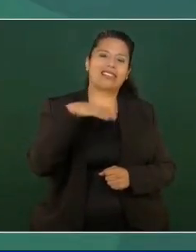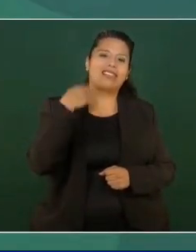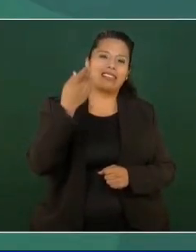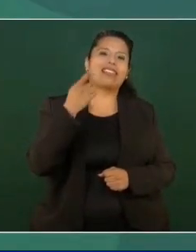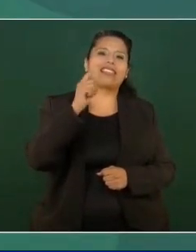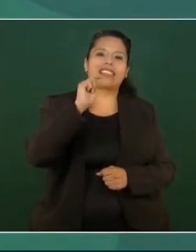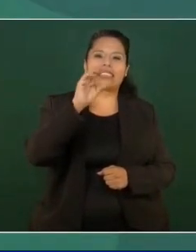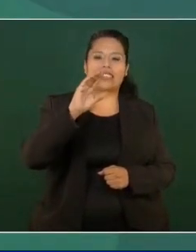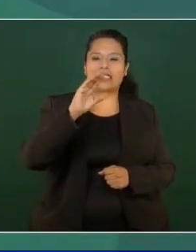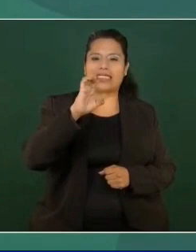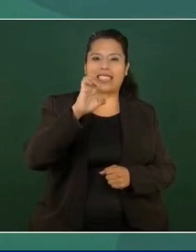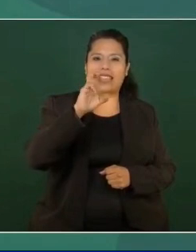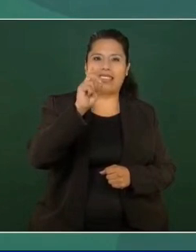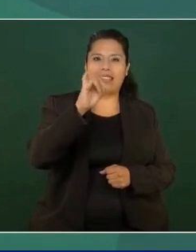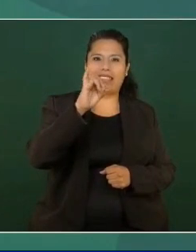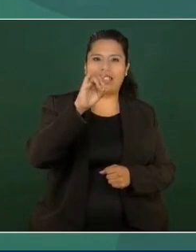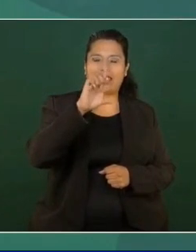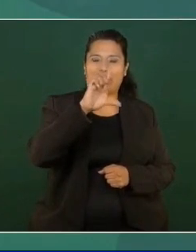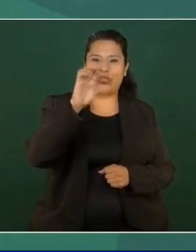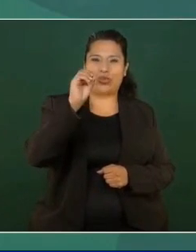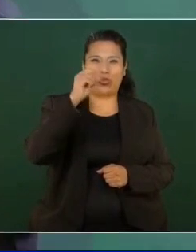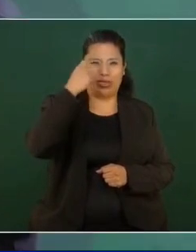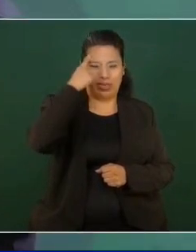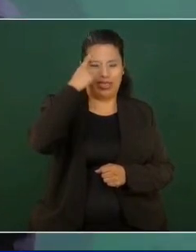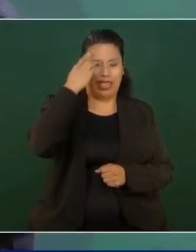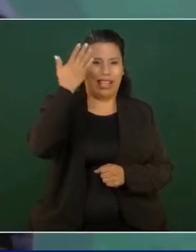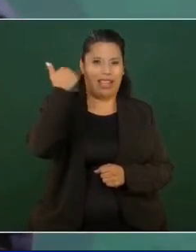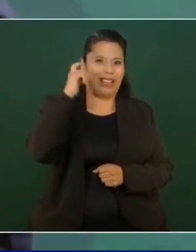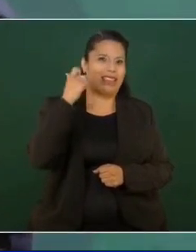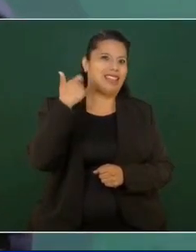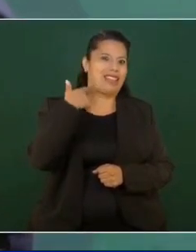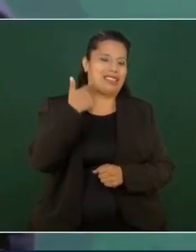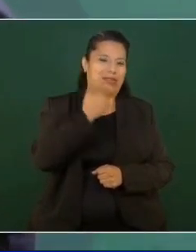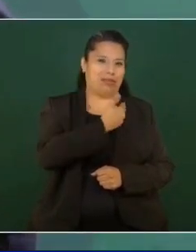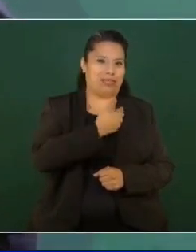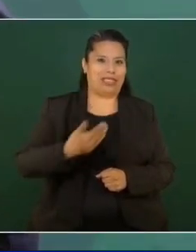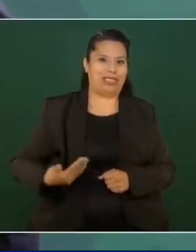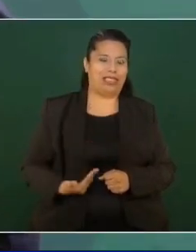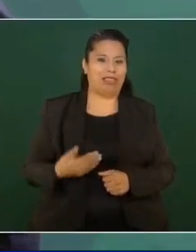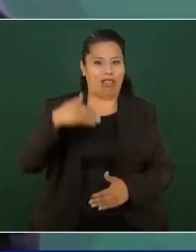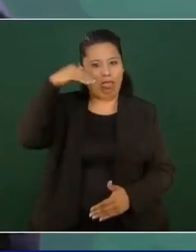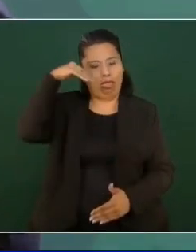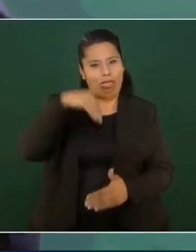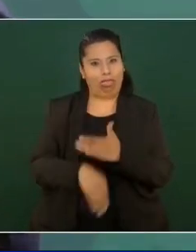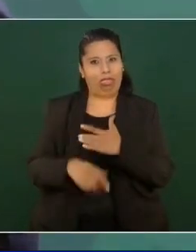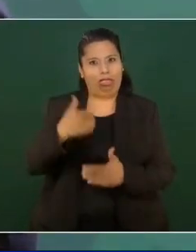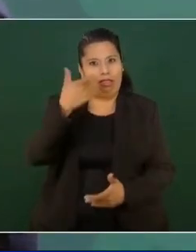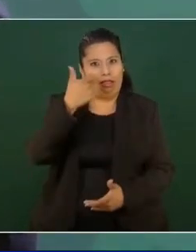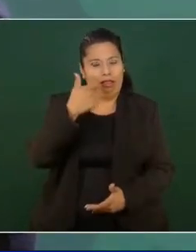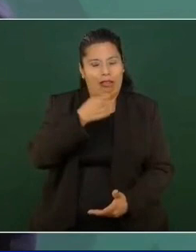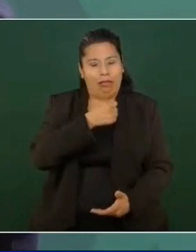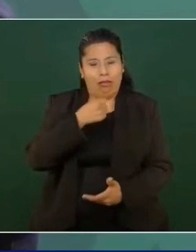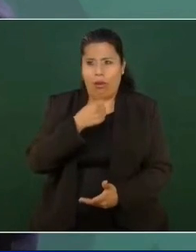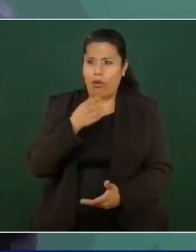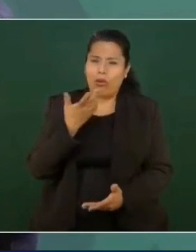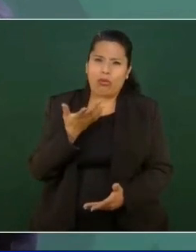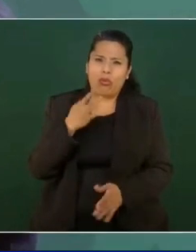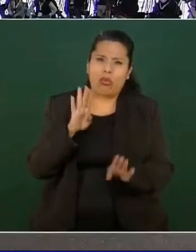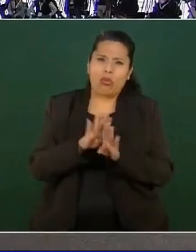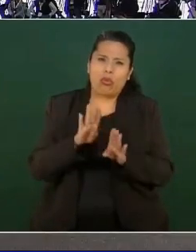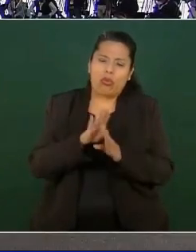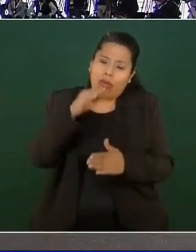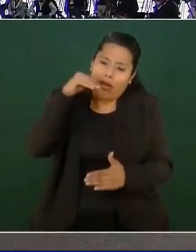¿te acuerdan de cómo se derrumbó la economía, de cómo